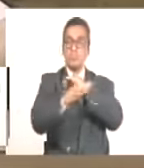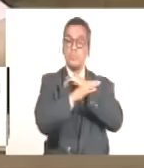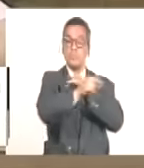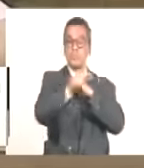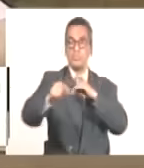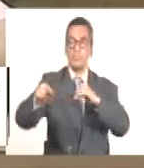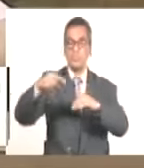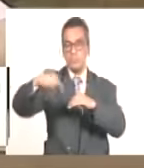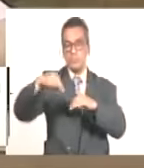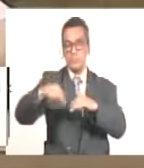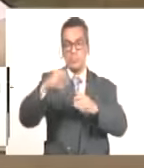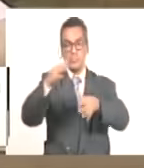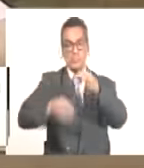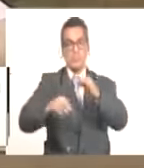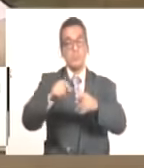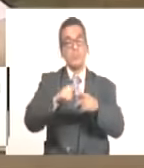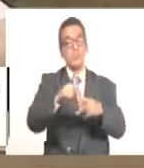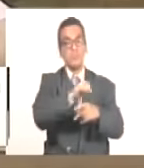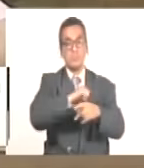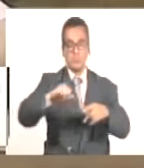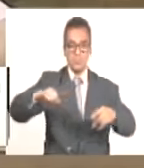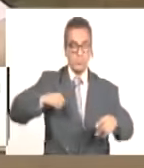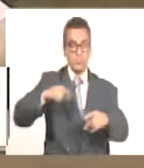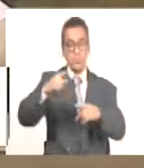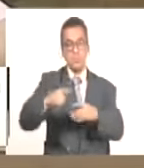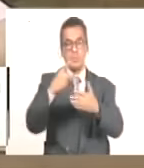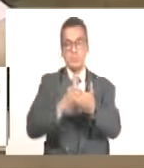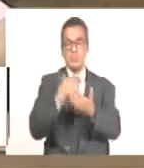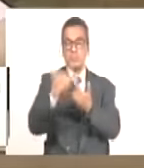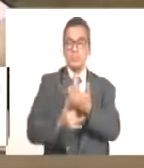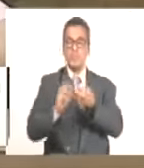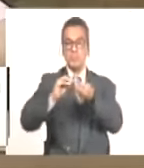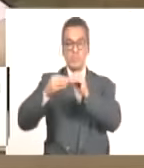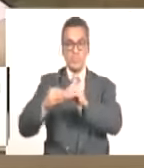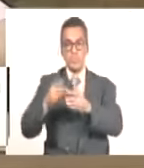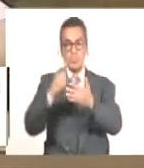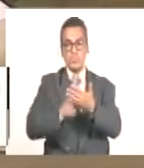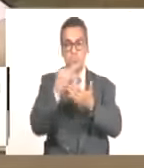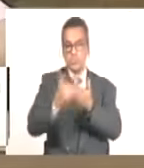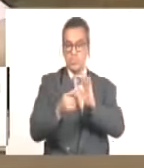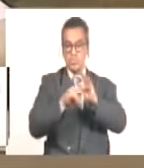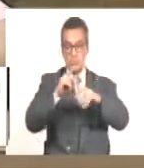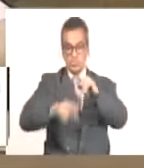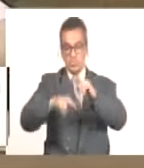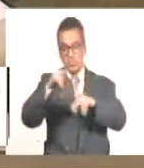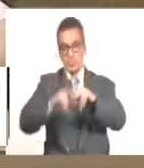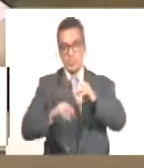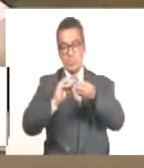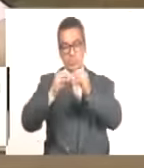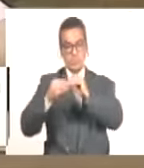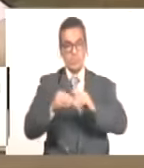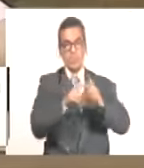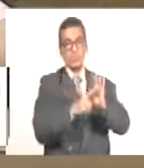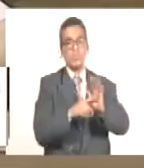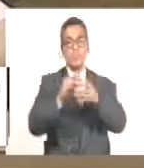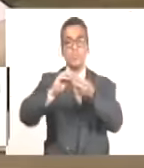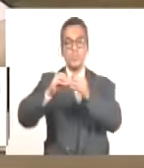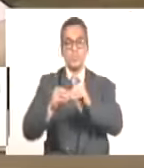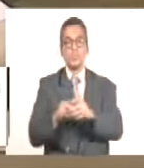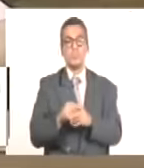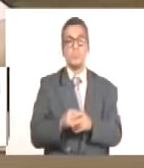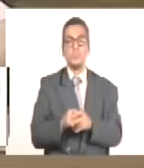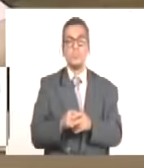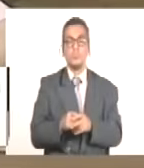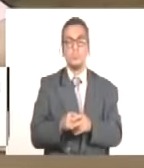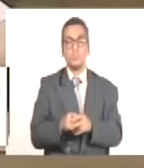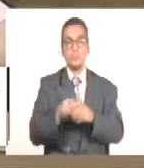las personas naturales y jurídicas de derecho privado que planifiquen, diseñen, proyecten, construyan, remodelen y